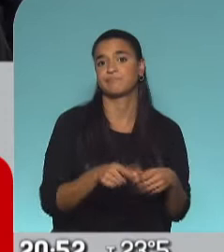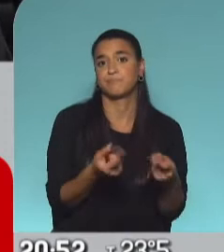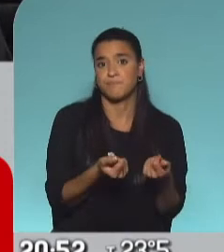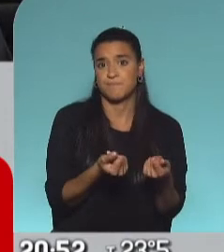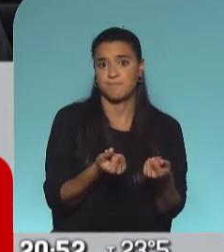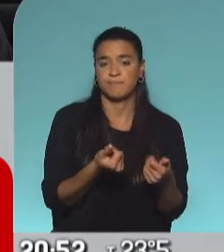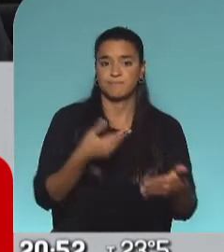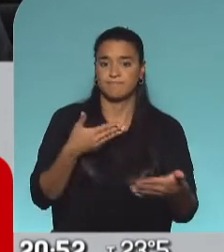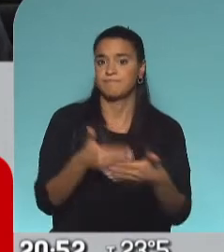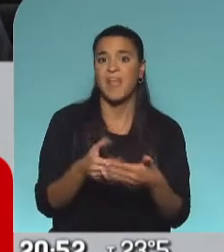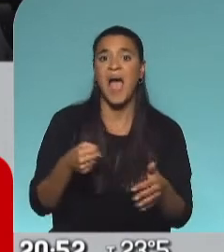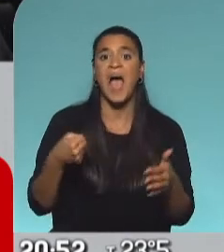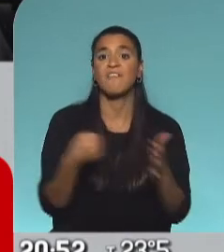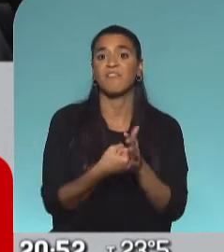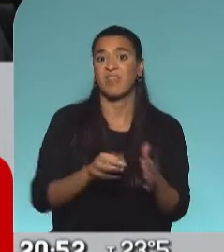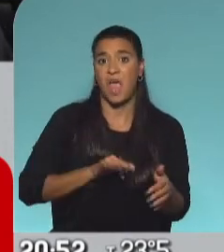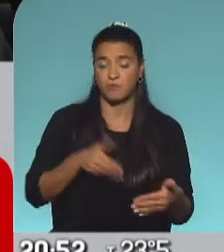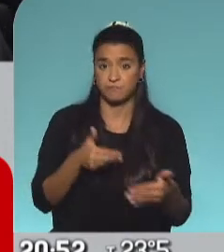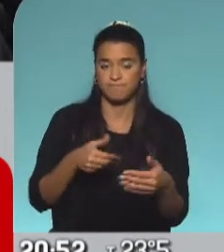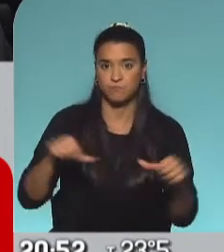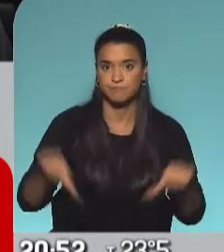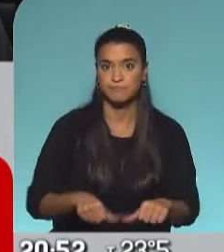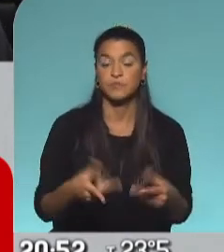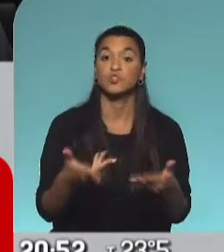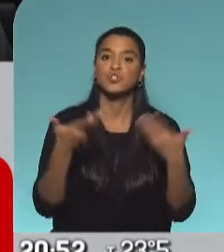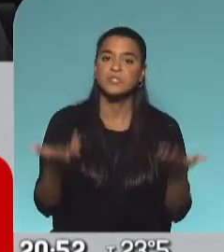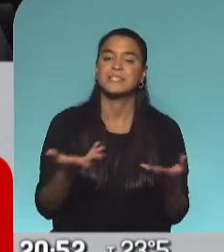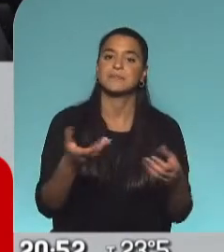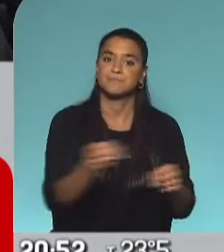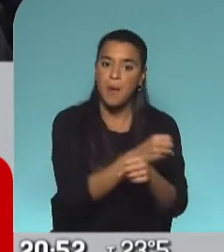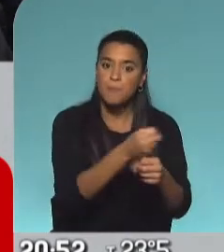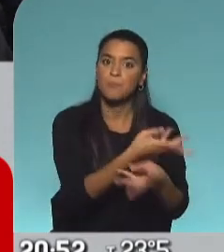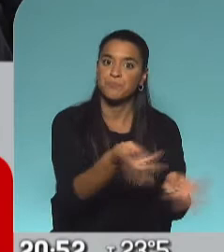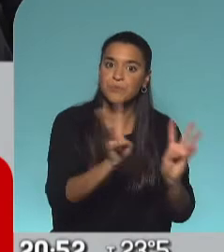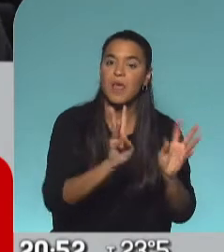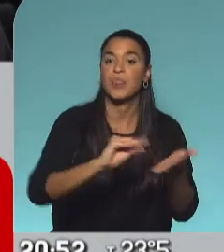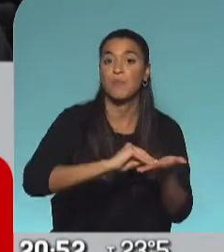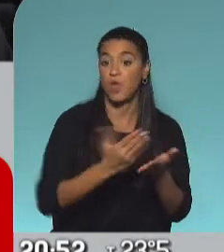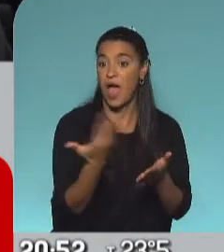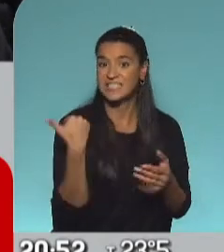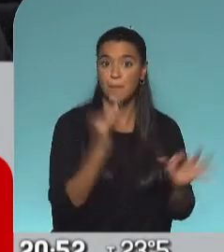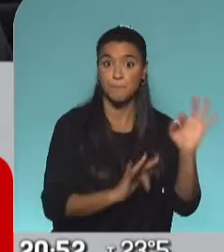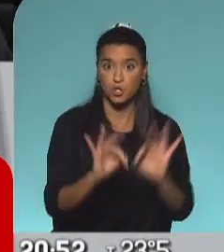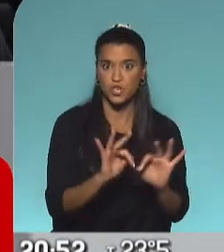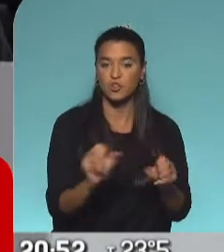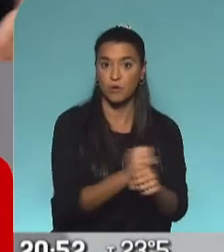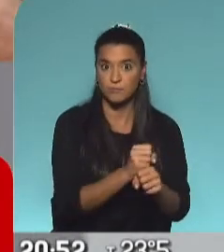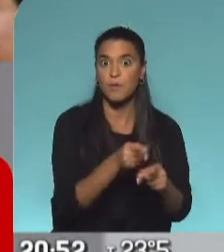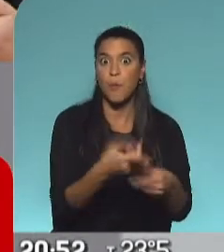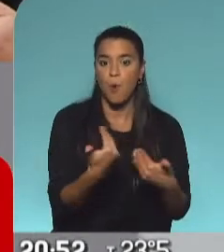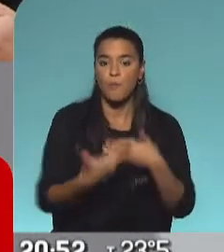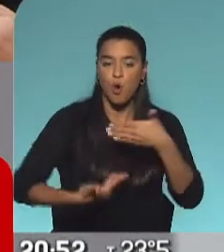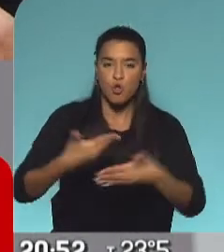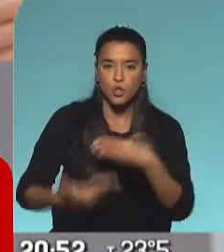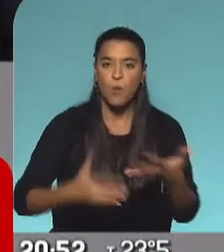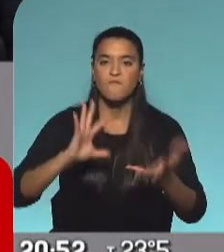realidad. Entonces, por eso es que es muy importante la media sanción que se dio en el proyecto de diputados de ayer, porque nos permite continuar con este tipo